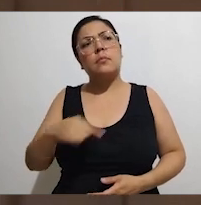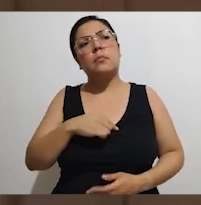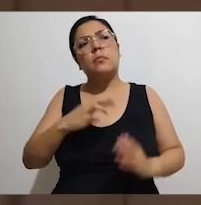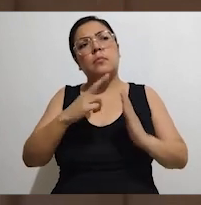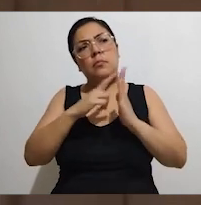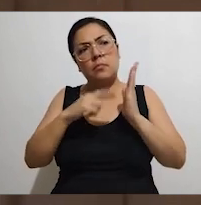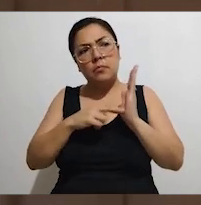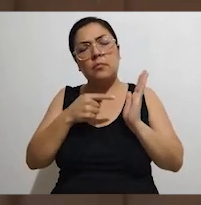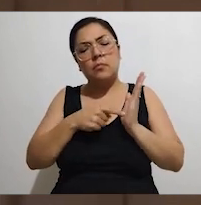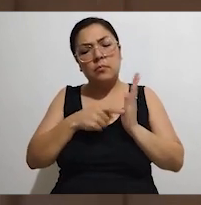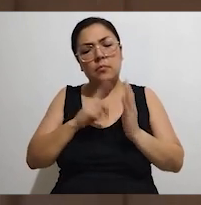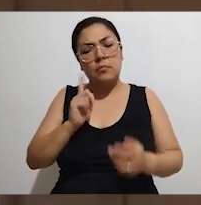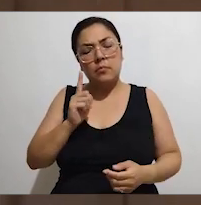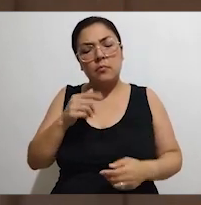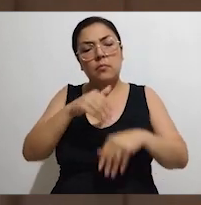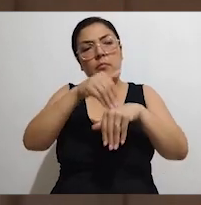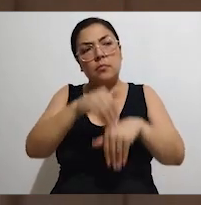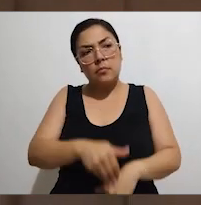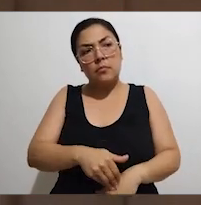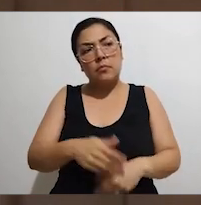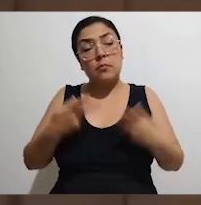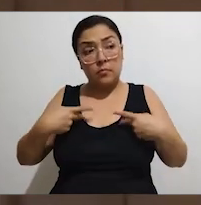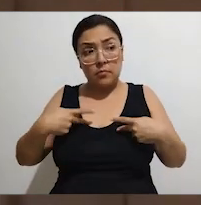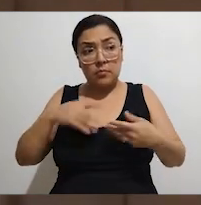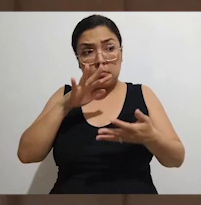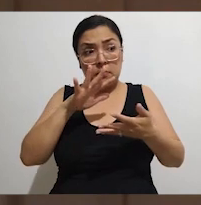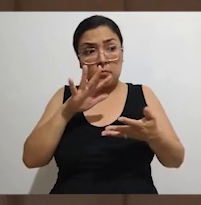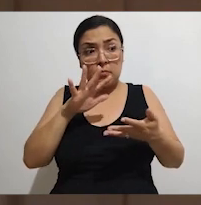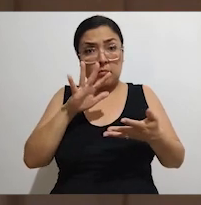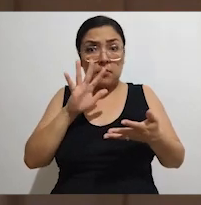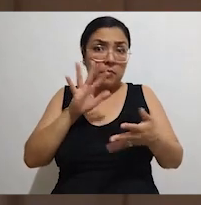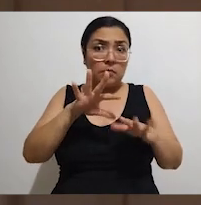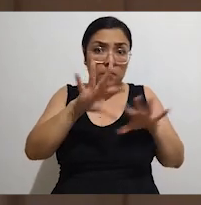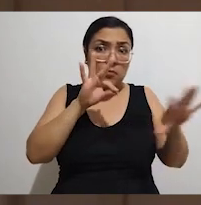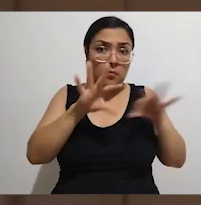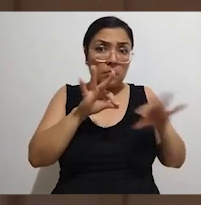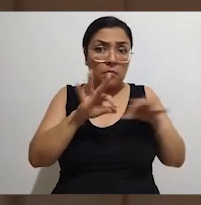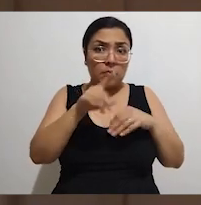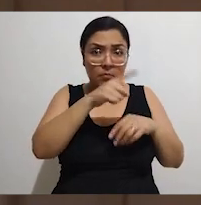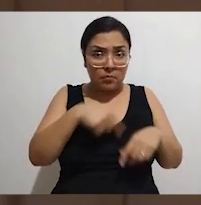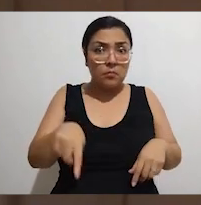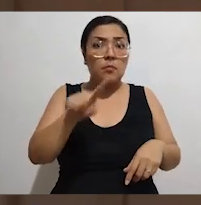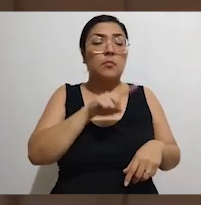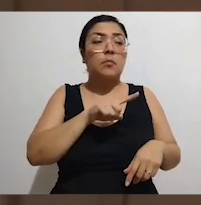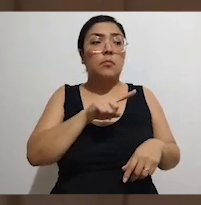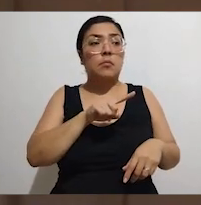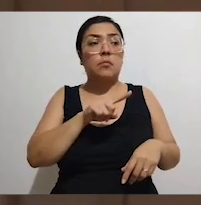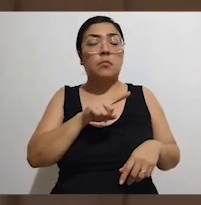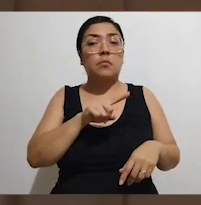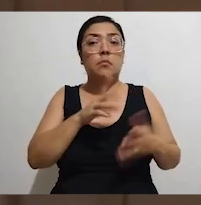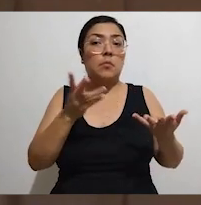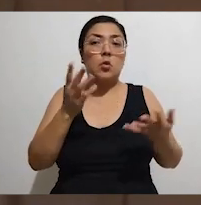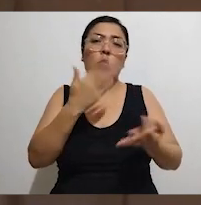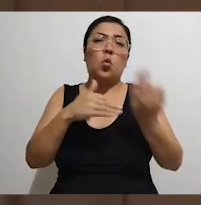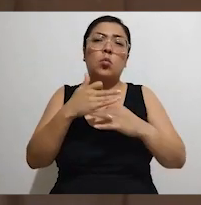establecido en el formulario de registro, pudo invitar a aquellas personas que habían seleccionado en forma oportuna. De todas